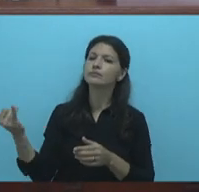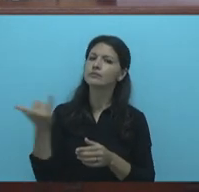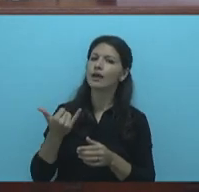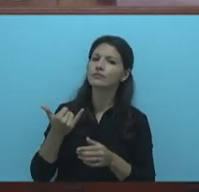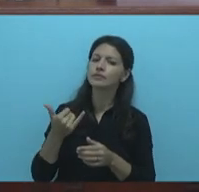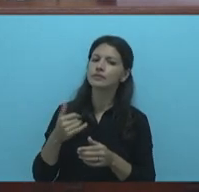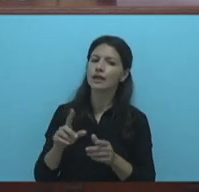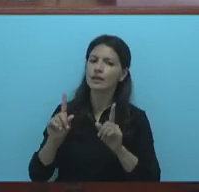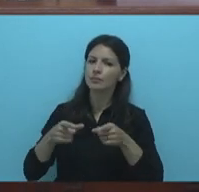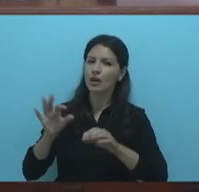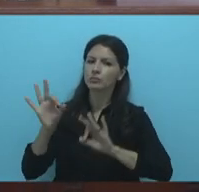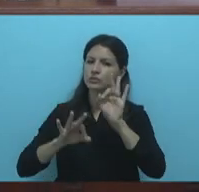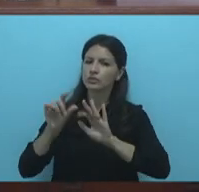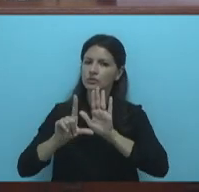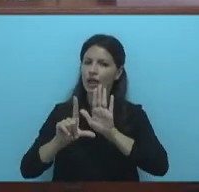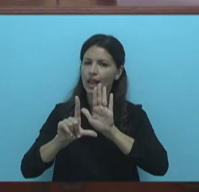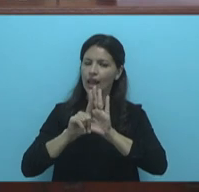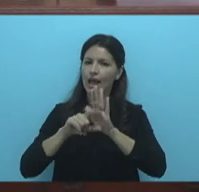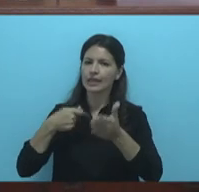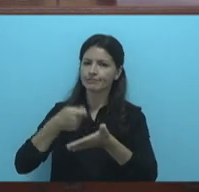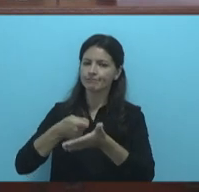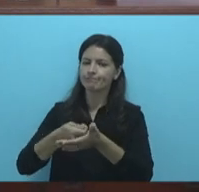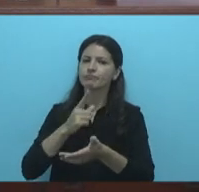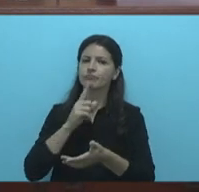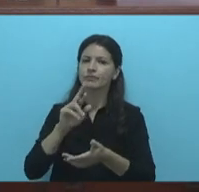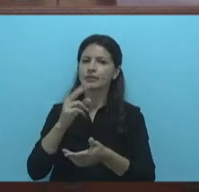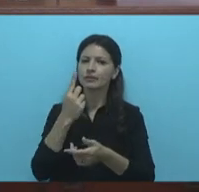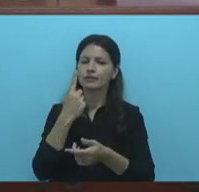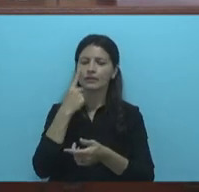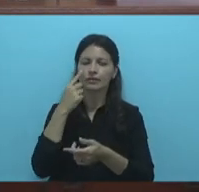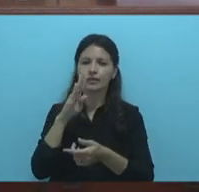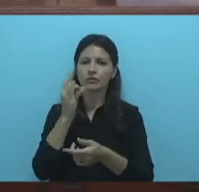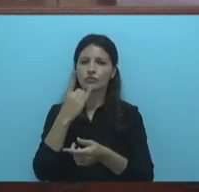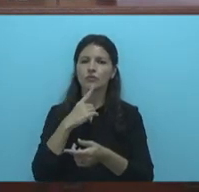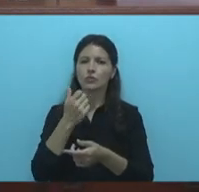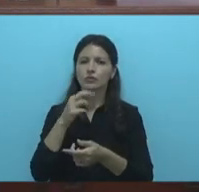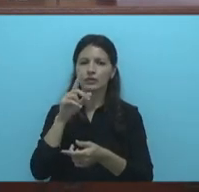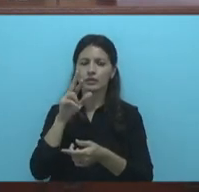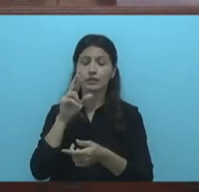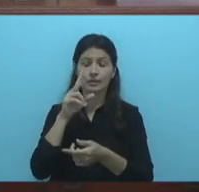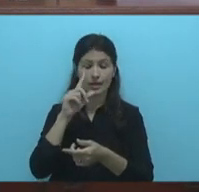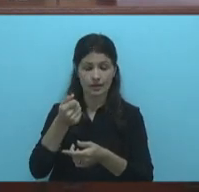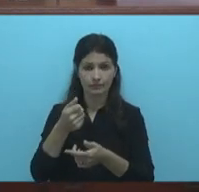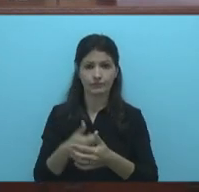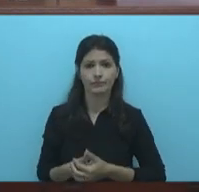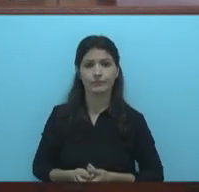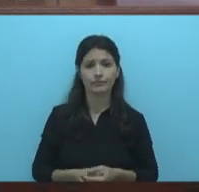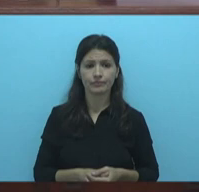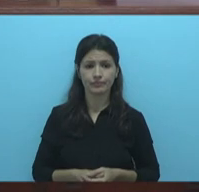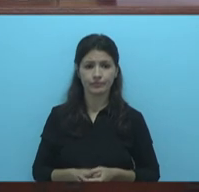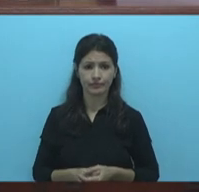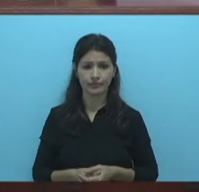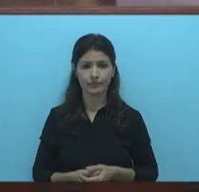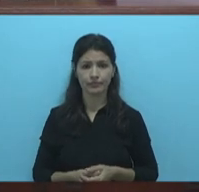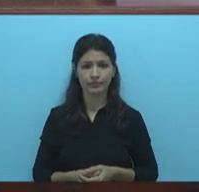Les comunico que también está acompañado, es decir, no solo el proyecto de presupuesto, sino también la ley, las modificaciones a la ley